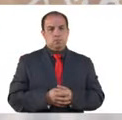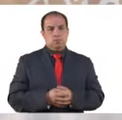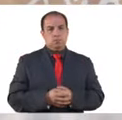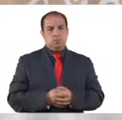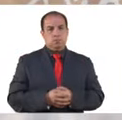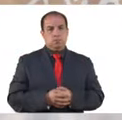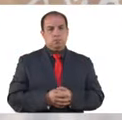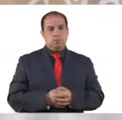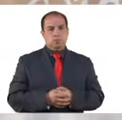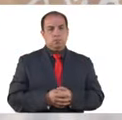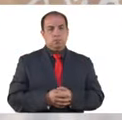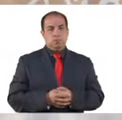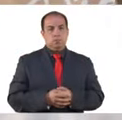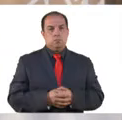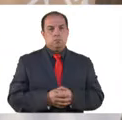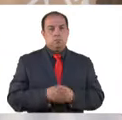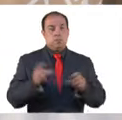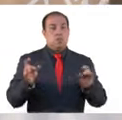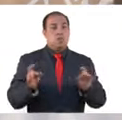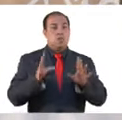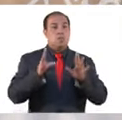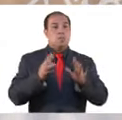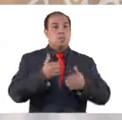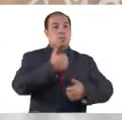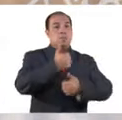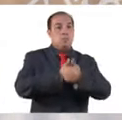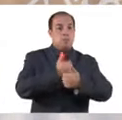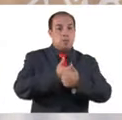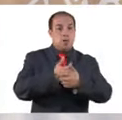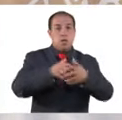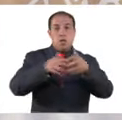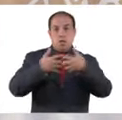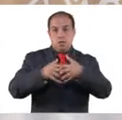Aquí cuando se hacen licitaciones hay ciudadanos,